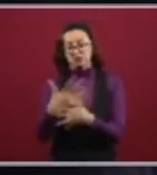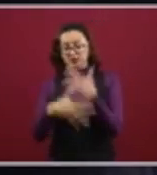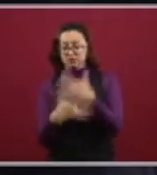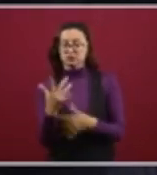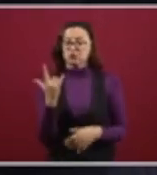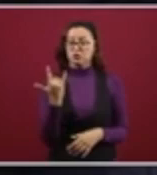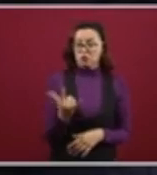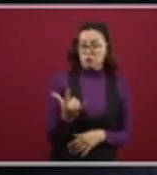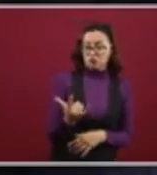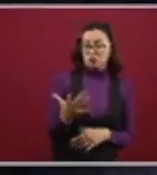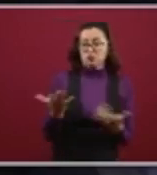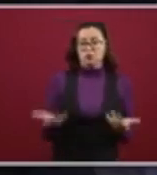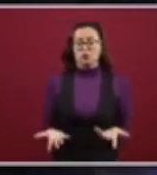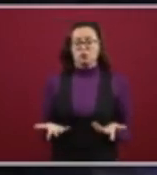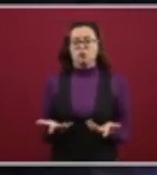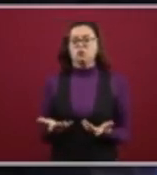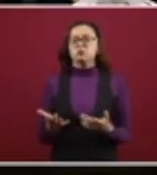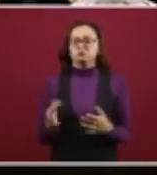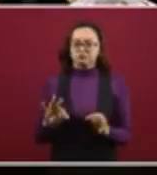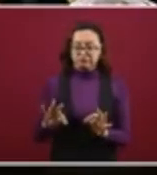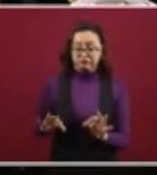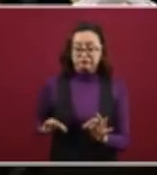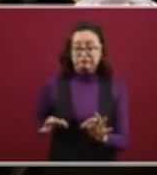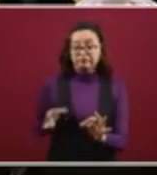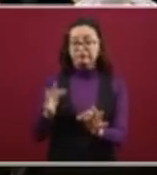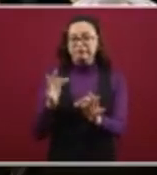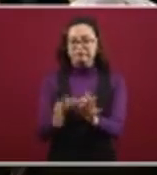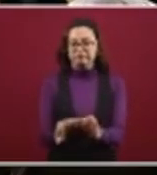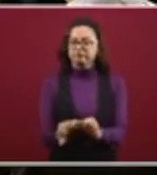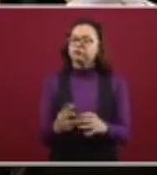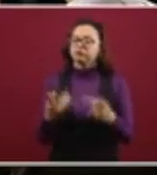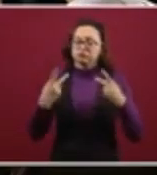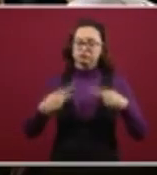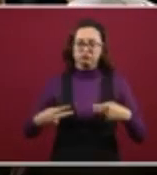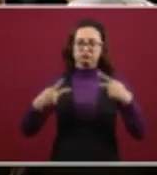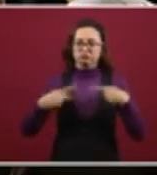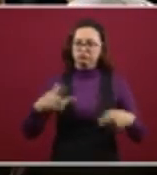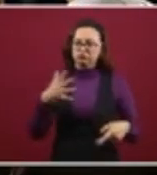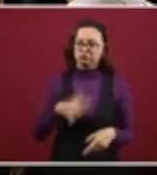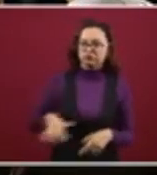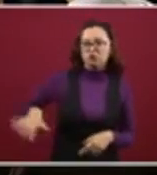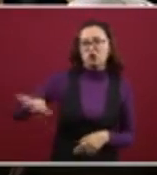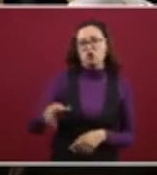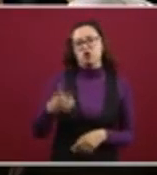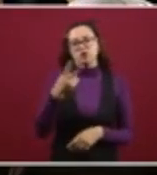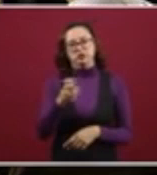tenemos una atención a nuestro universo de los